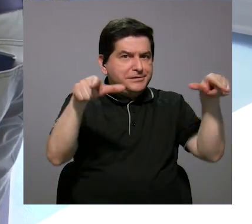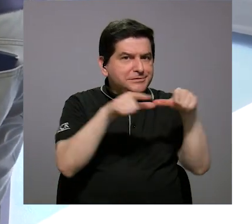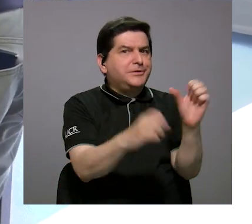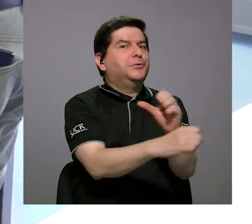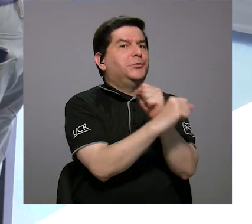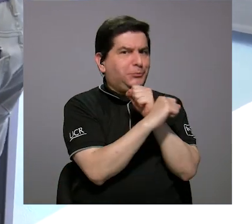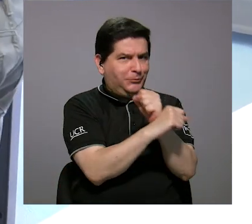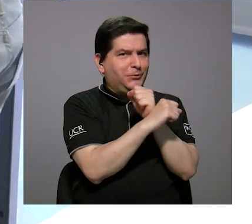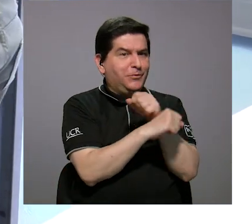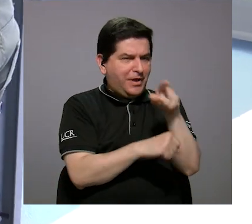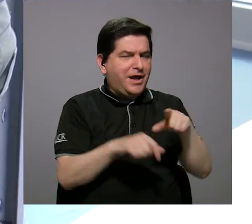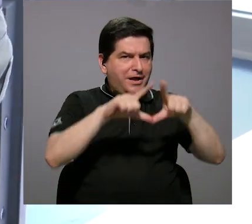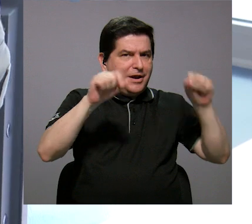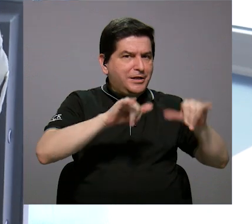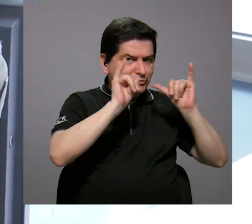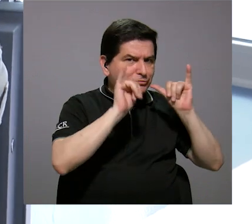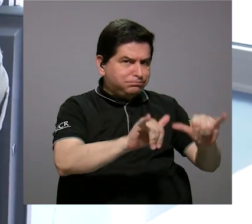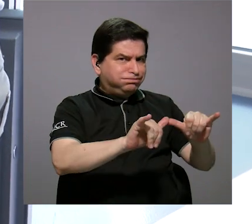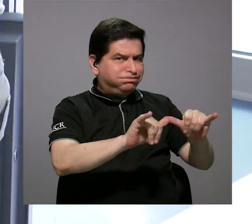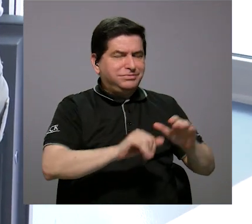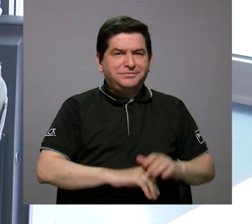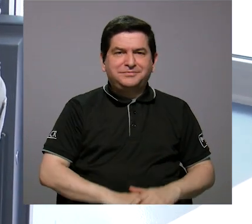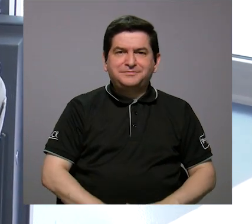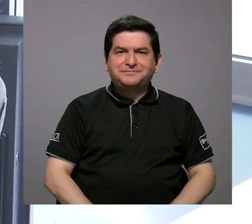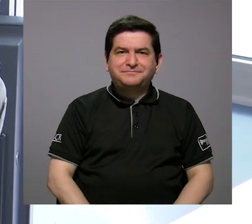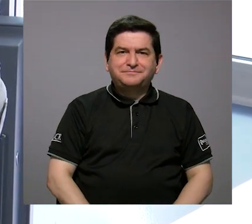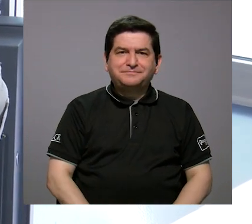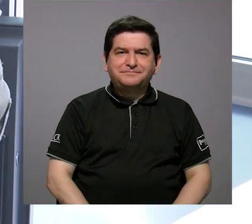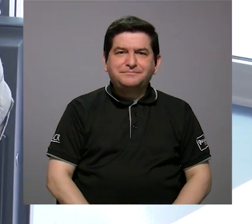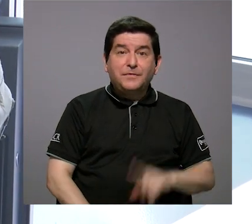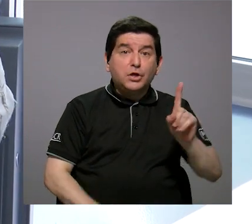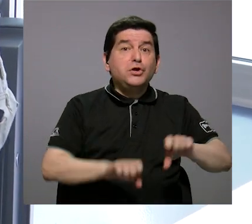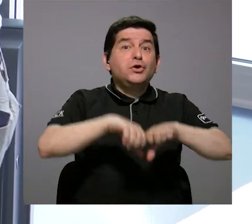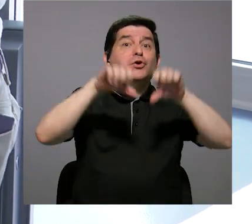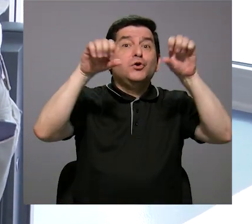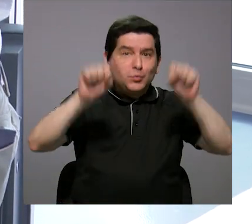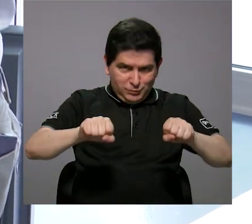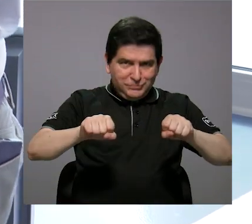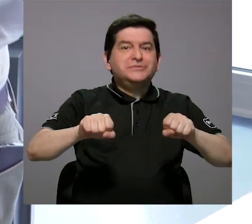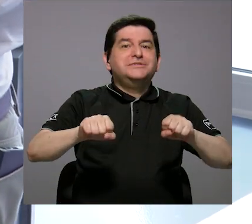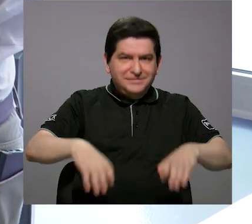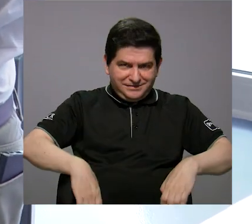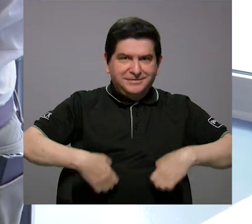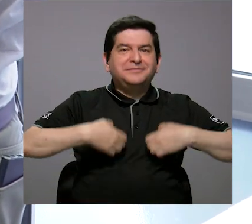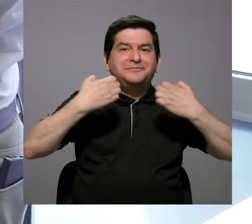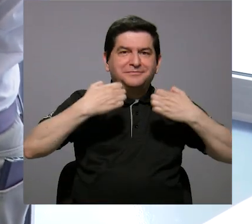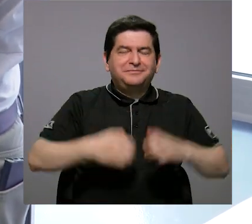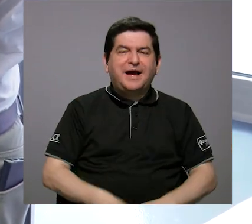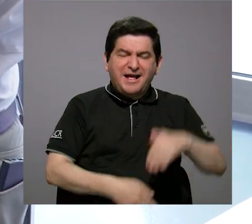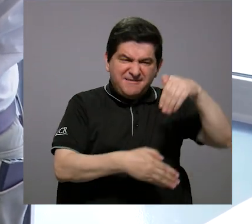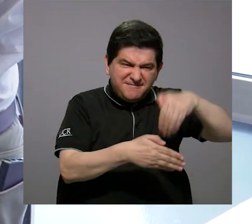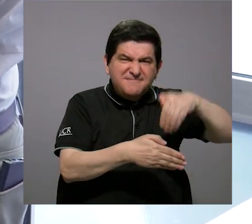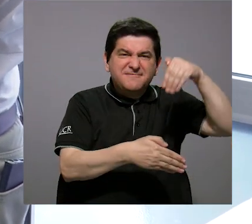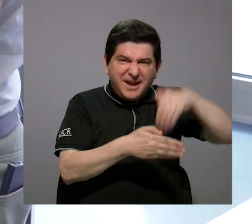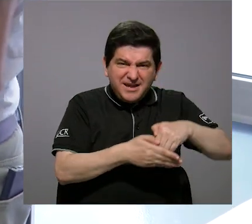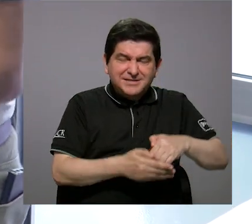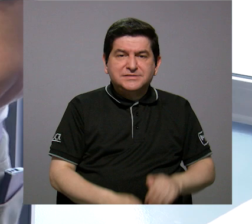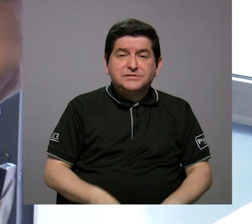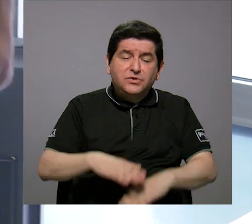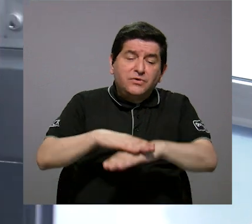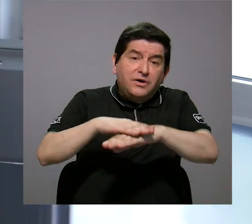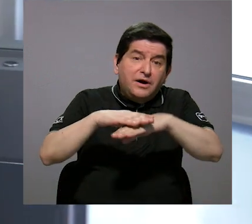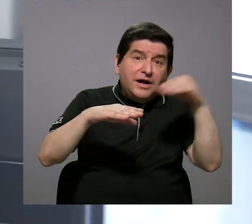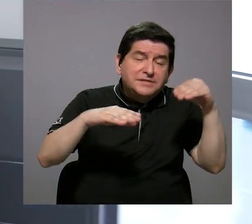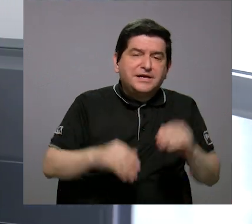lugar de seguridad donde esos billetes están y hay todo un sistema, digamos, de registro cada vez que